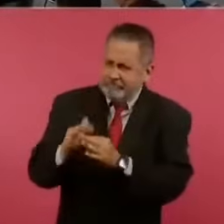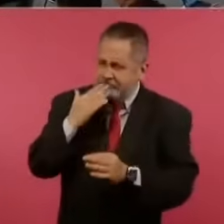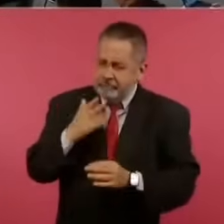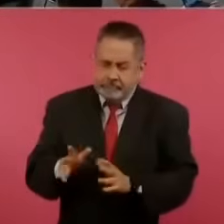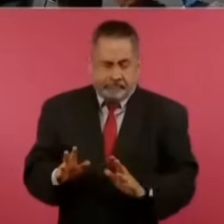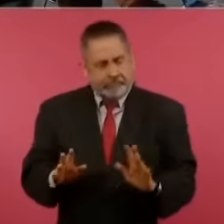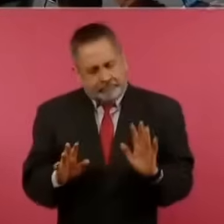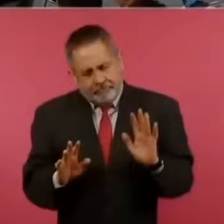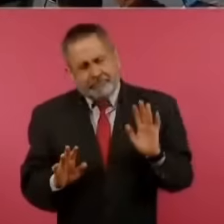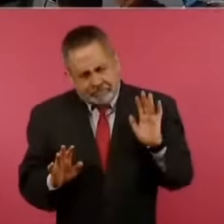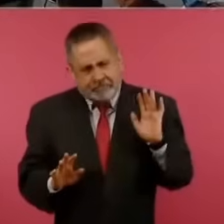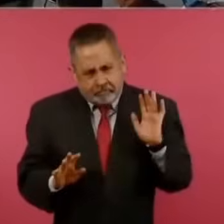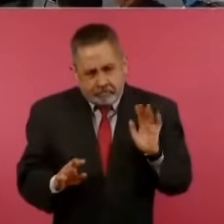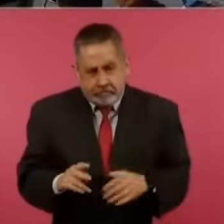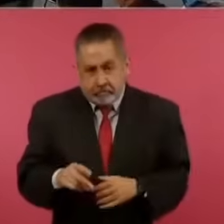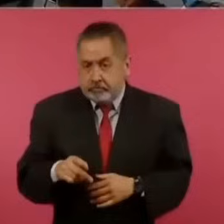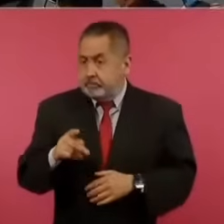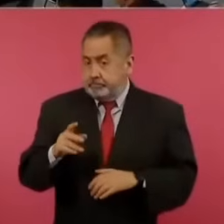porque